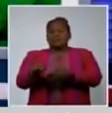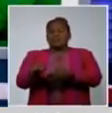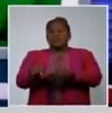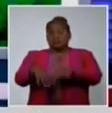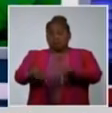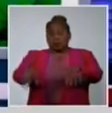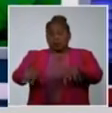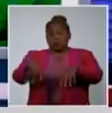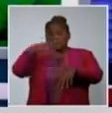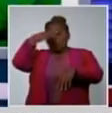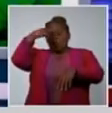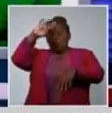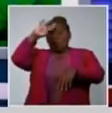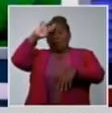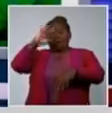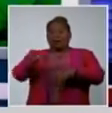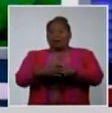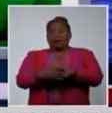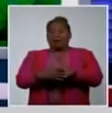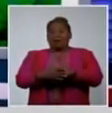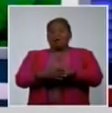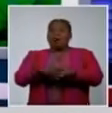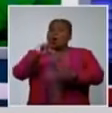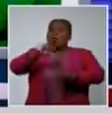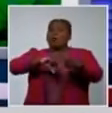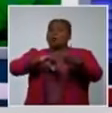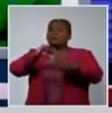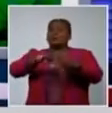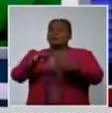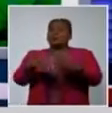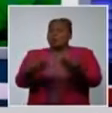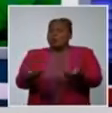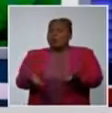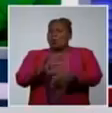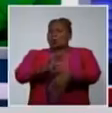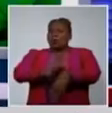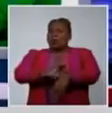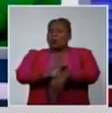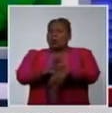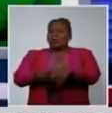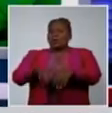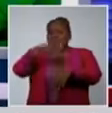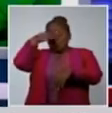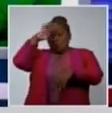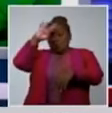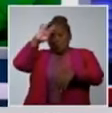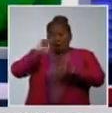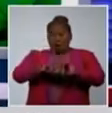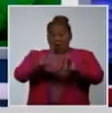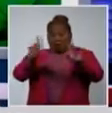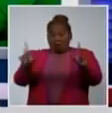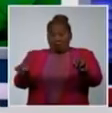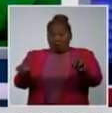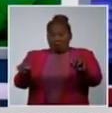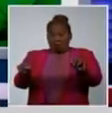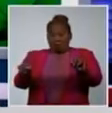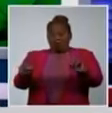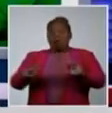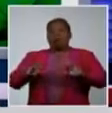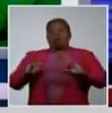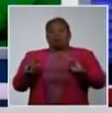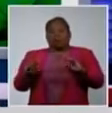que es el comportamiento que hemos tenido romper si